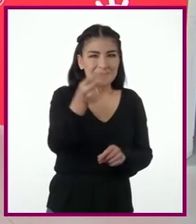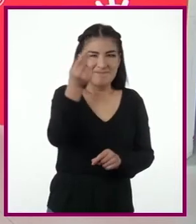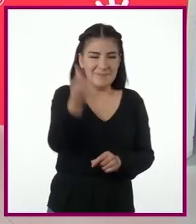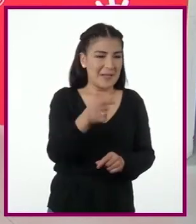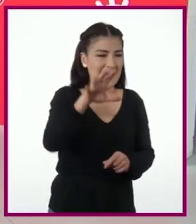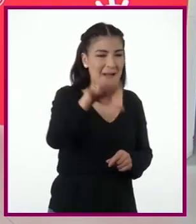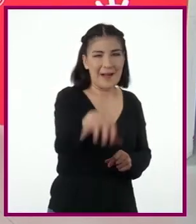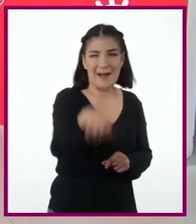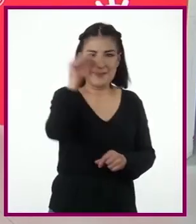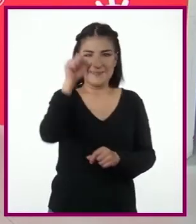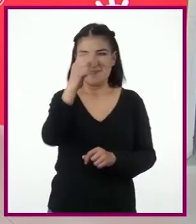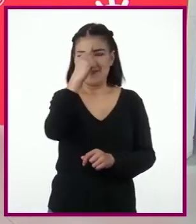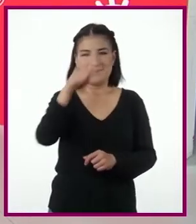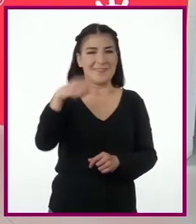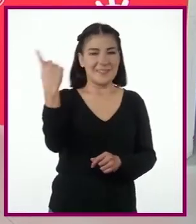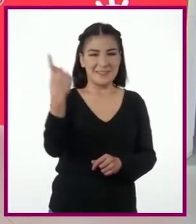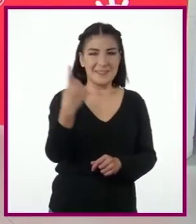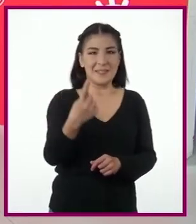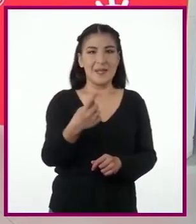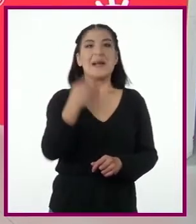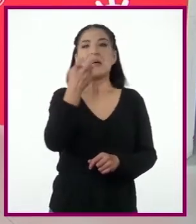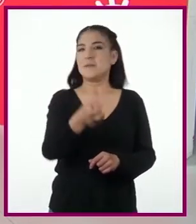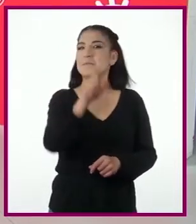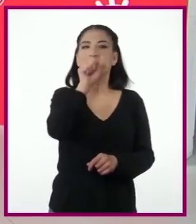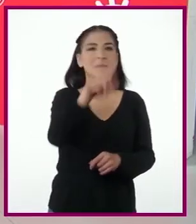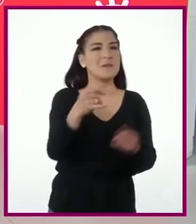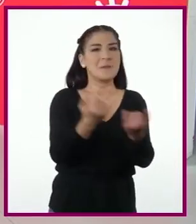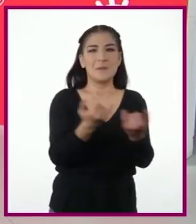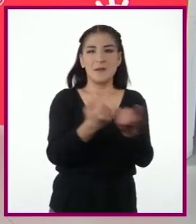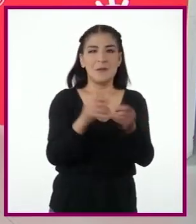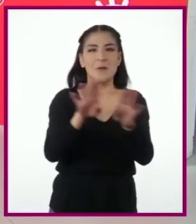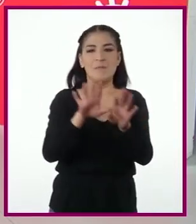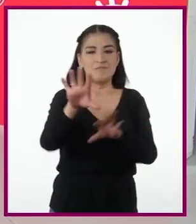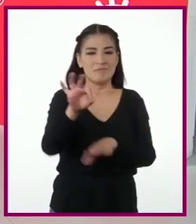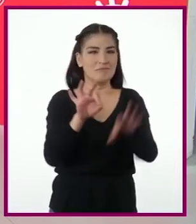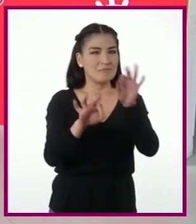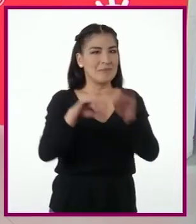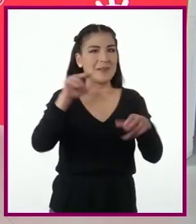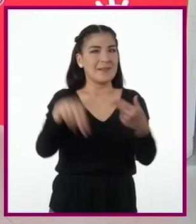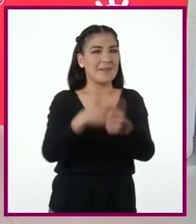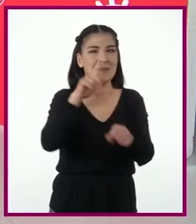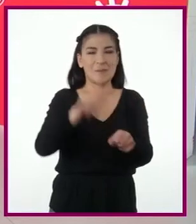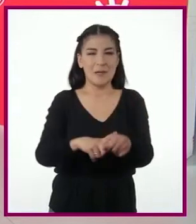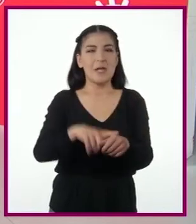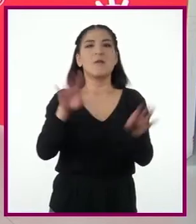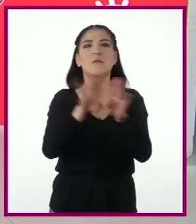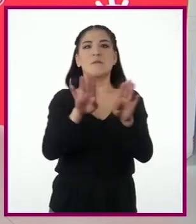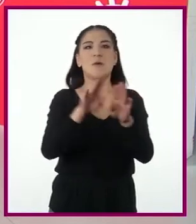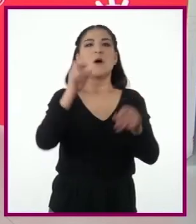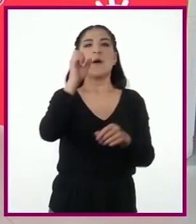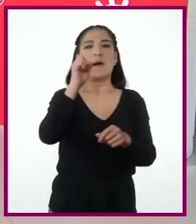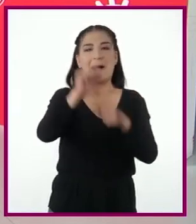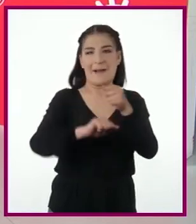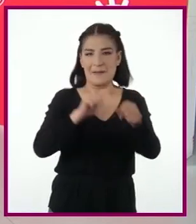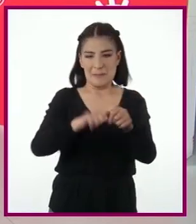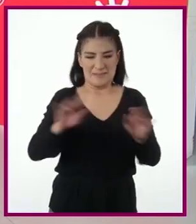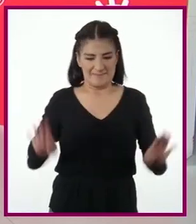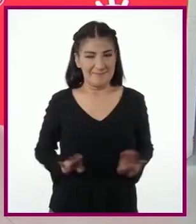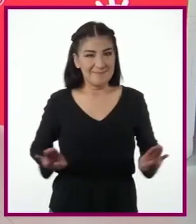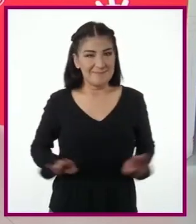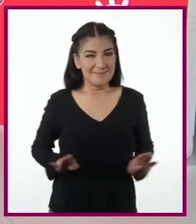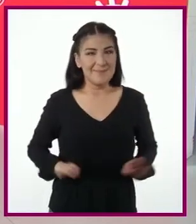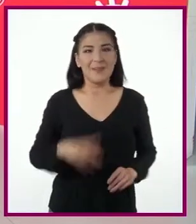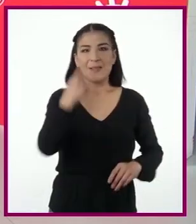una manera más sencilla. Esto mismo pasa con el proceso de selección natural, ya que los organismos que generan características que